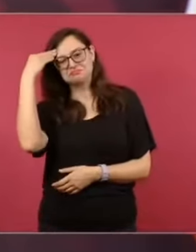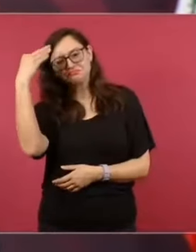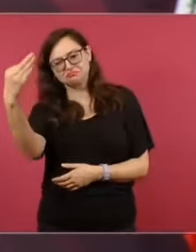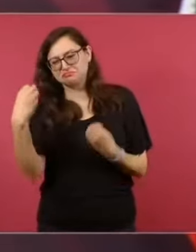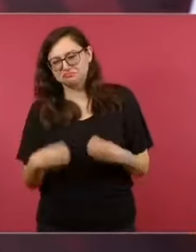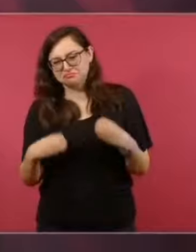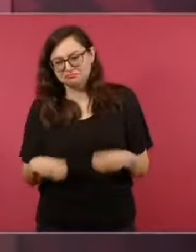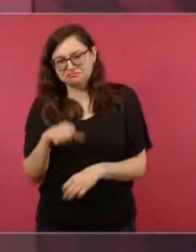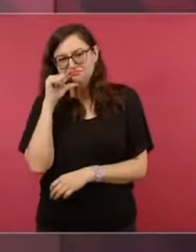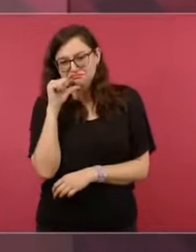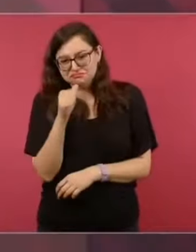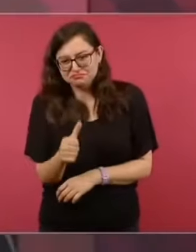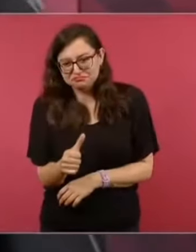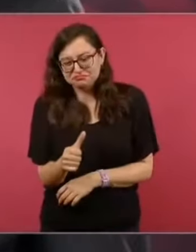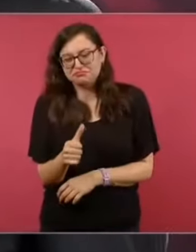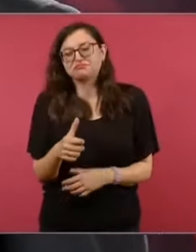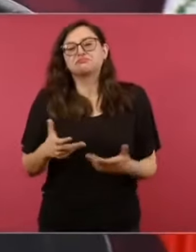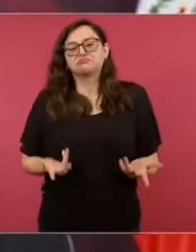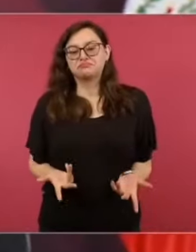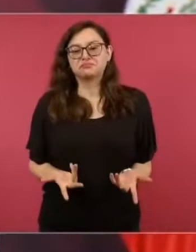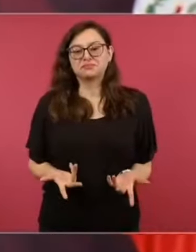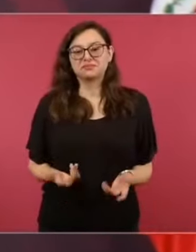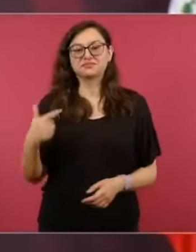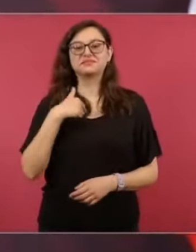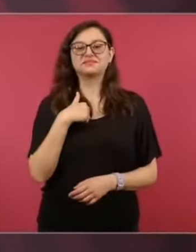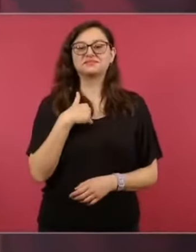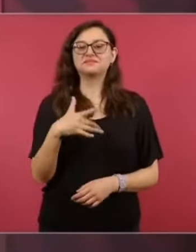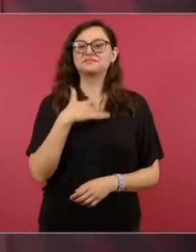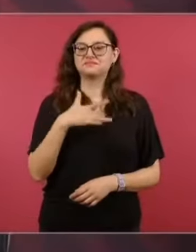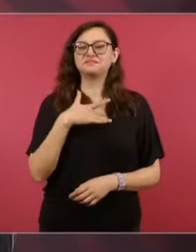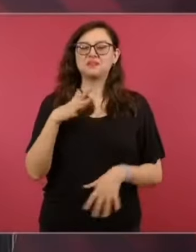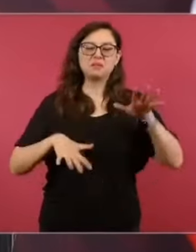veces a al estadio